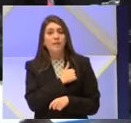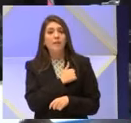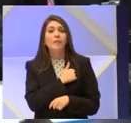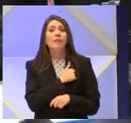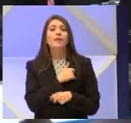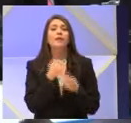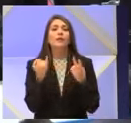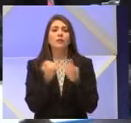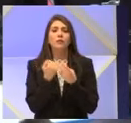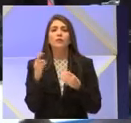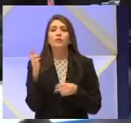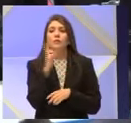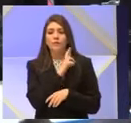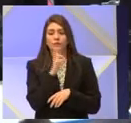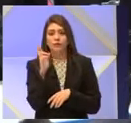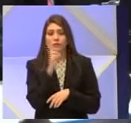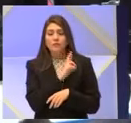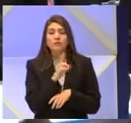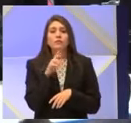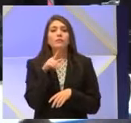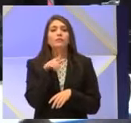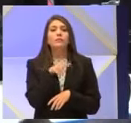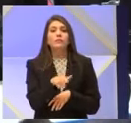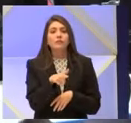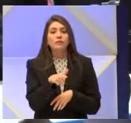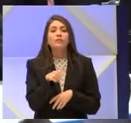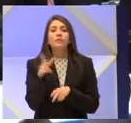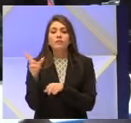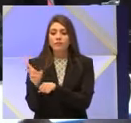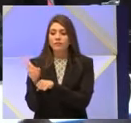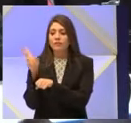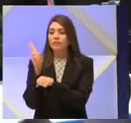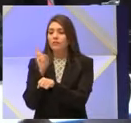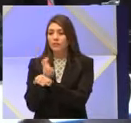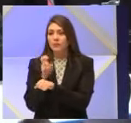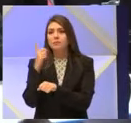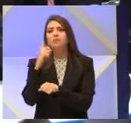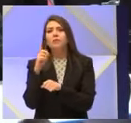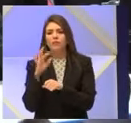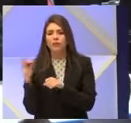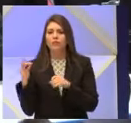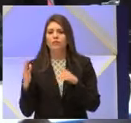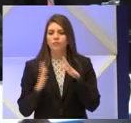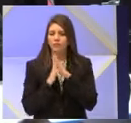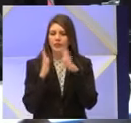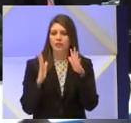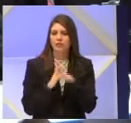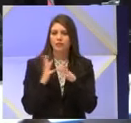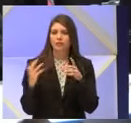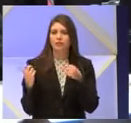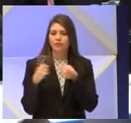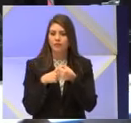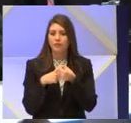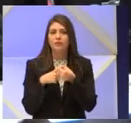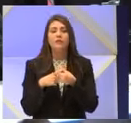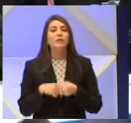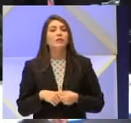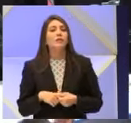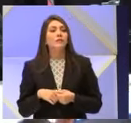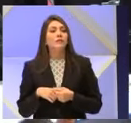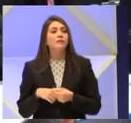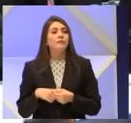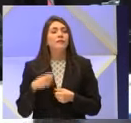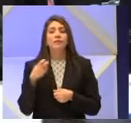rusia nueva es invitada para participar y allí tenemos este satélite